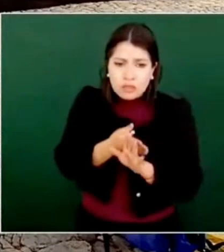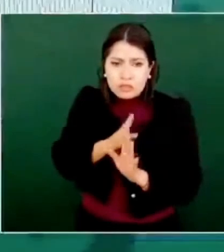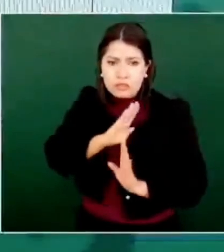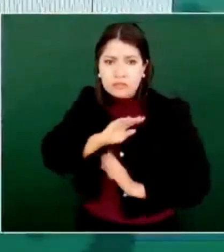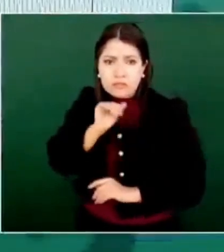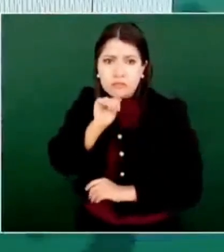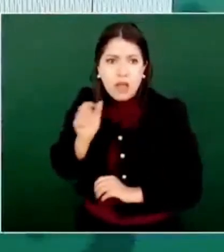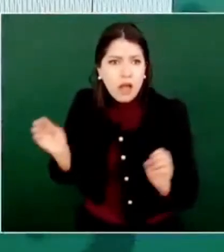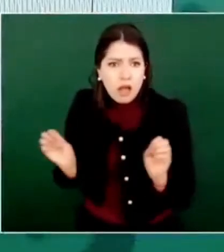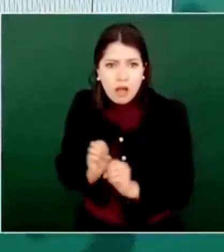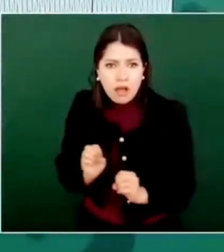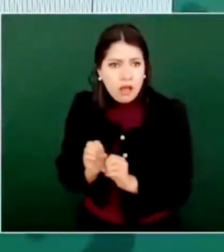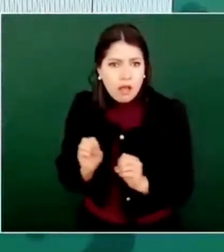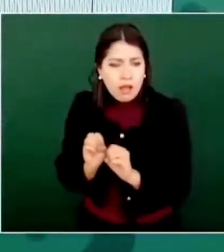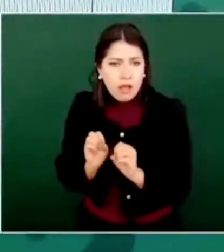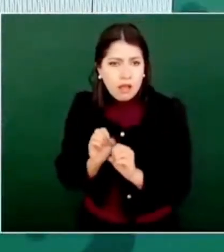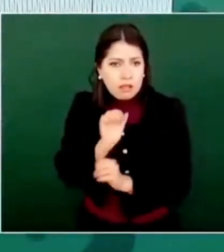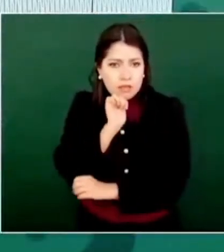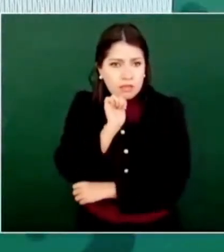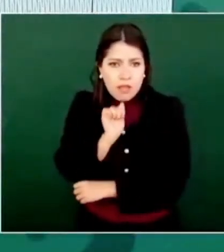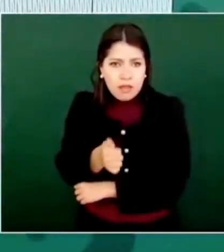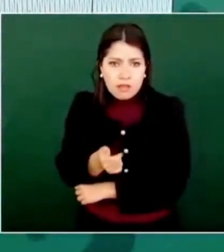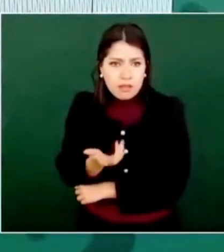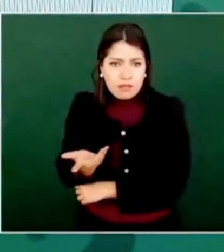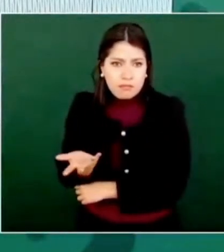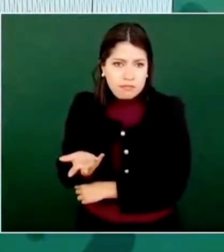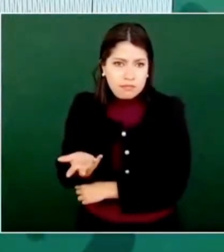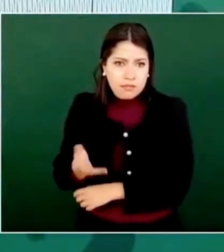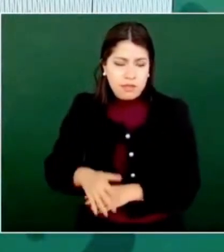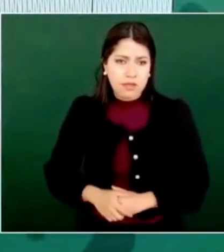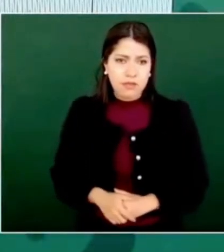Nada, absolutamente.